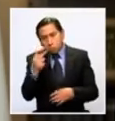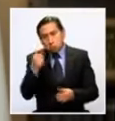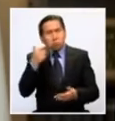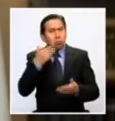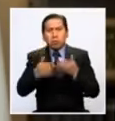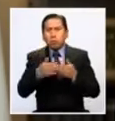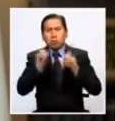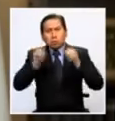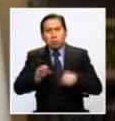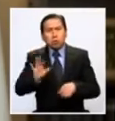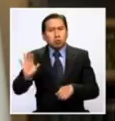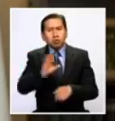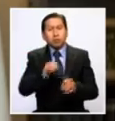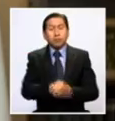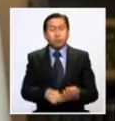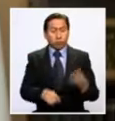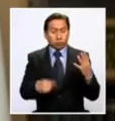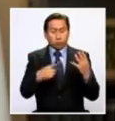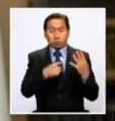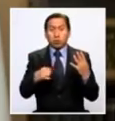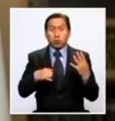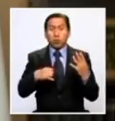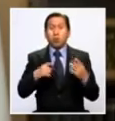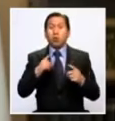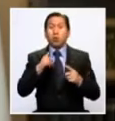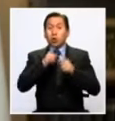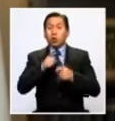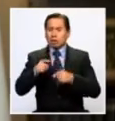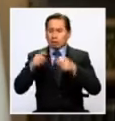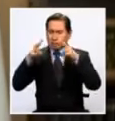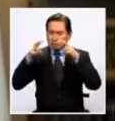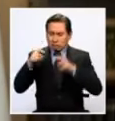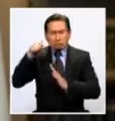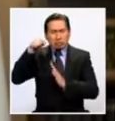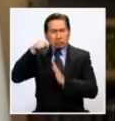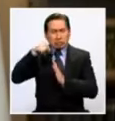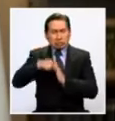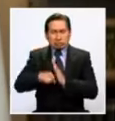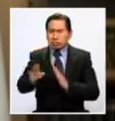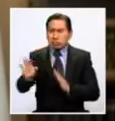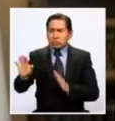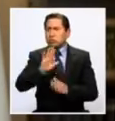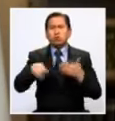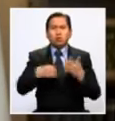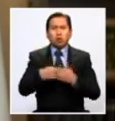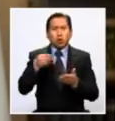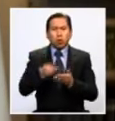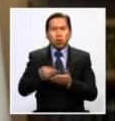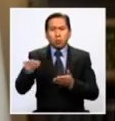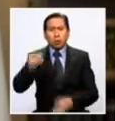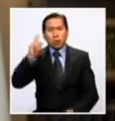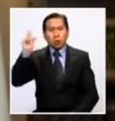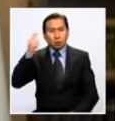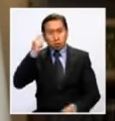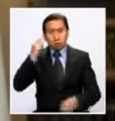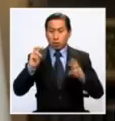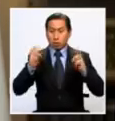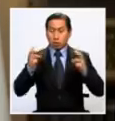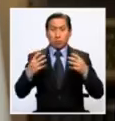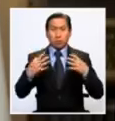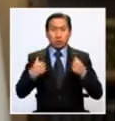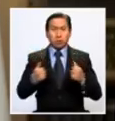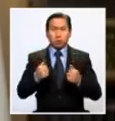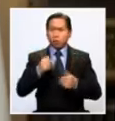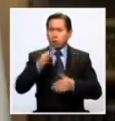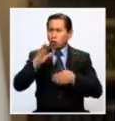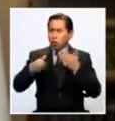ciudadano. Cuatro, he ordenado una auditoría de todas las compras que ha hecho mi gobierno en salud. Todas quiero